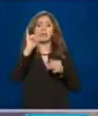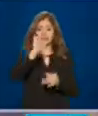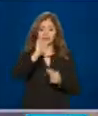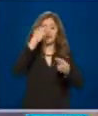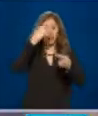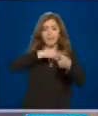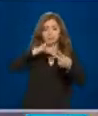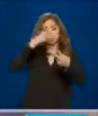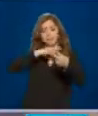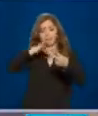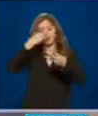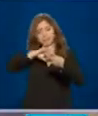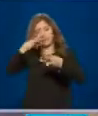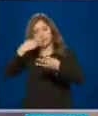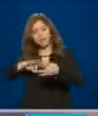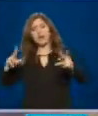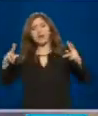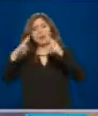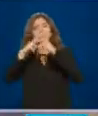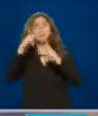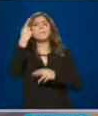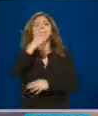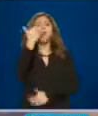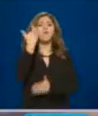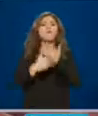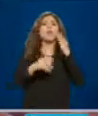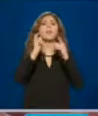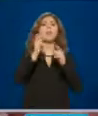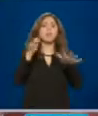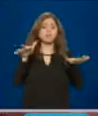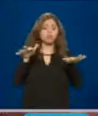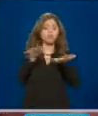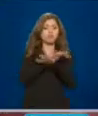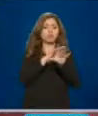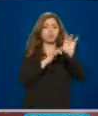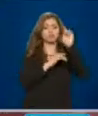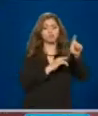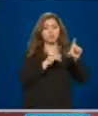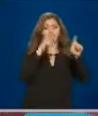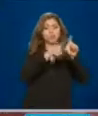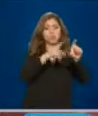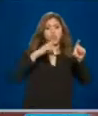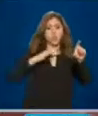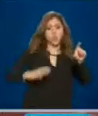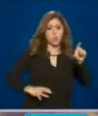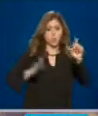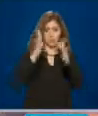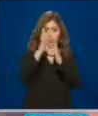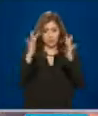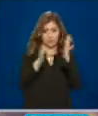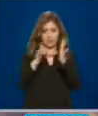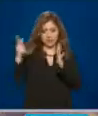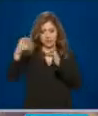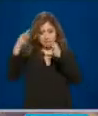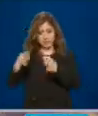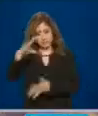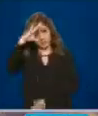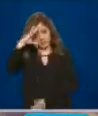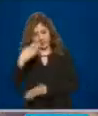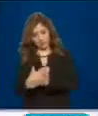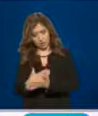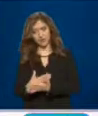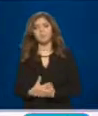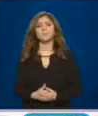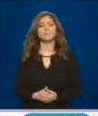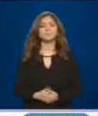fiesta de este dogma que es la transubstanciación. que es lo que define buena parte del catolicismo. Claro. ¿no? Oye, y en la Ciudad